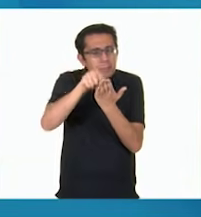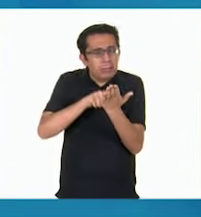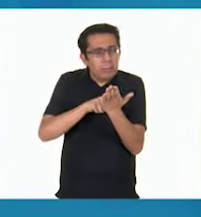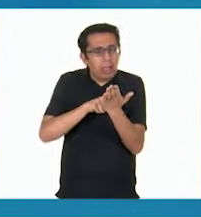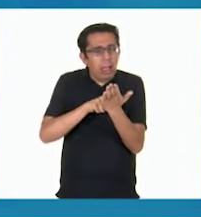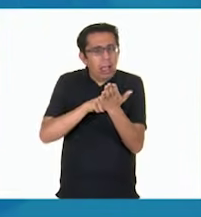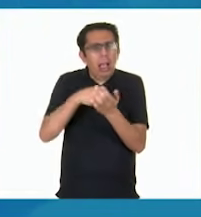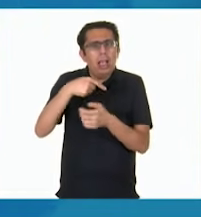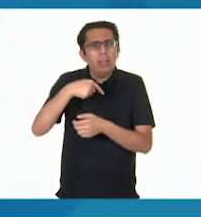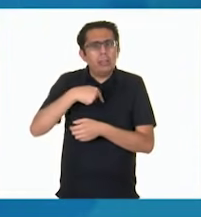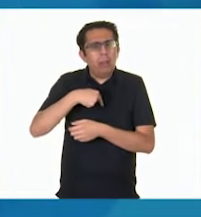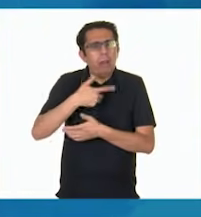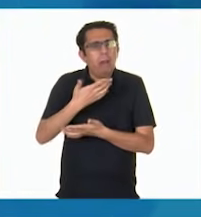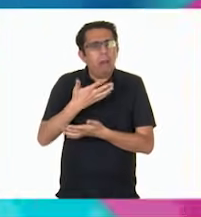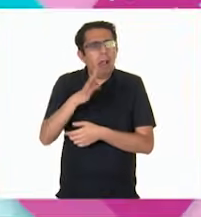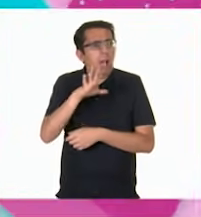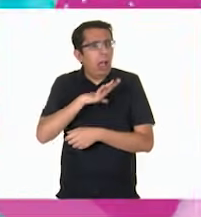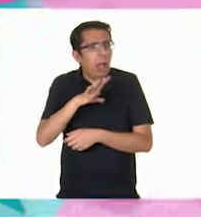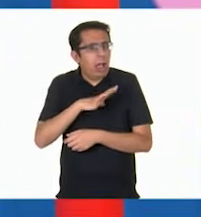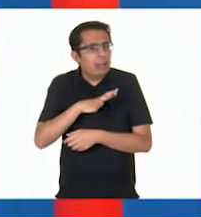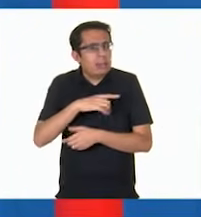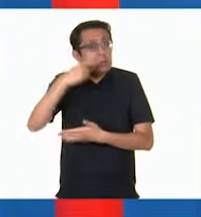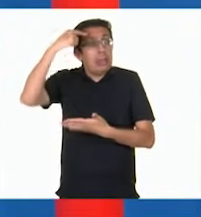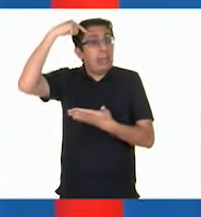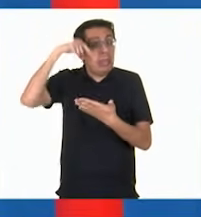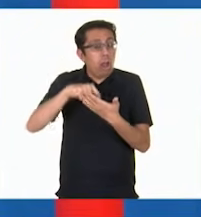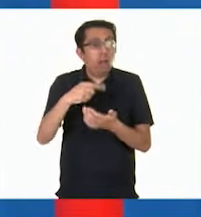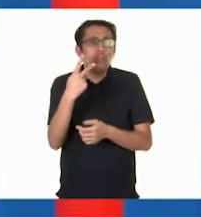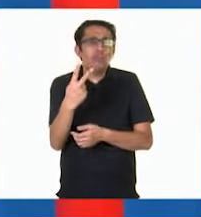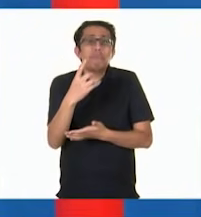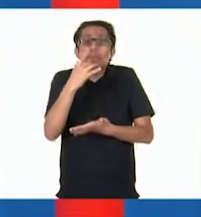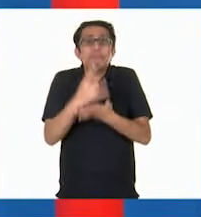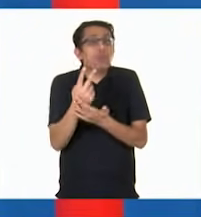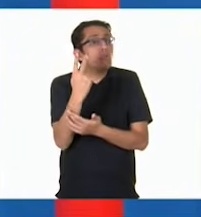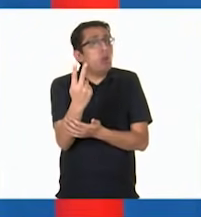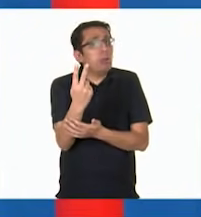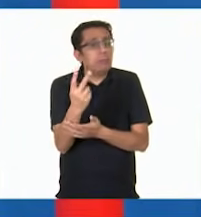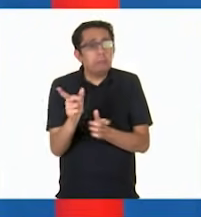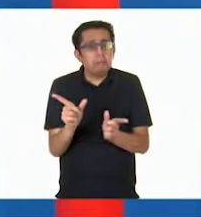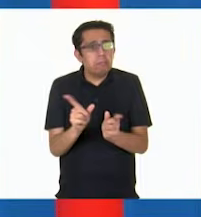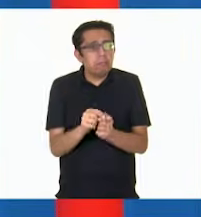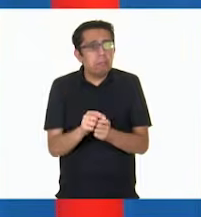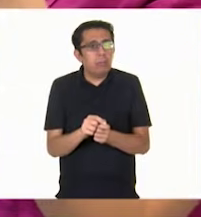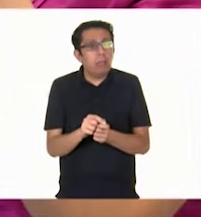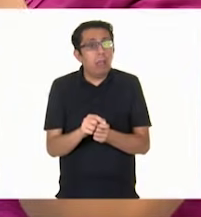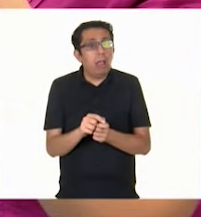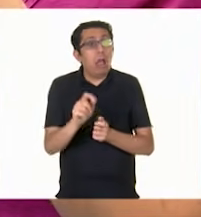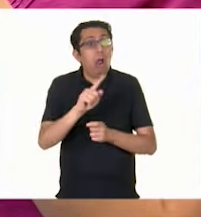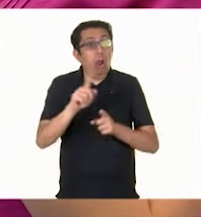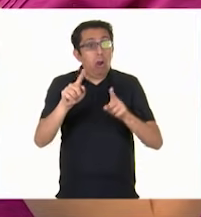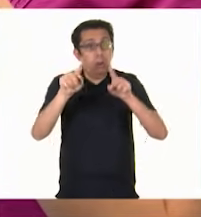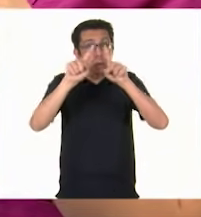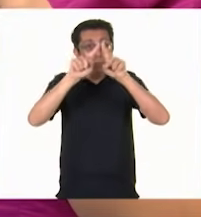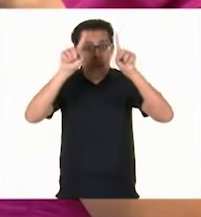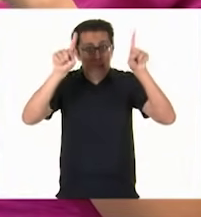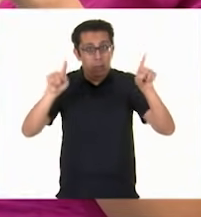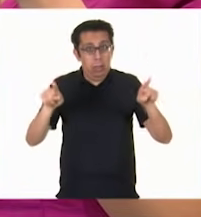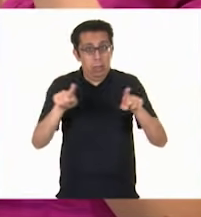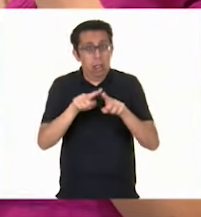Pues encontré dos. Nada más dos. ¿Y en el trapecio cuántos obtuviste?